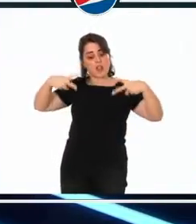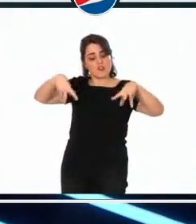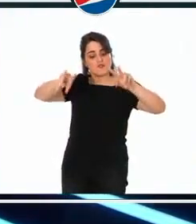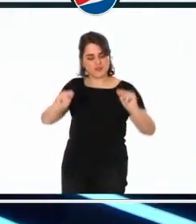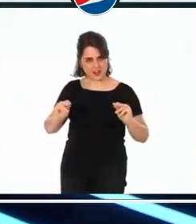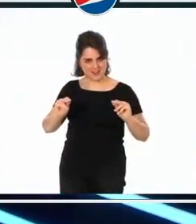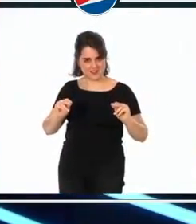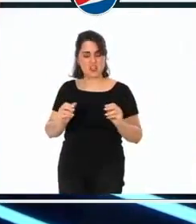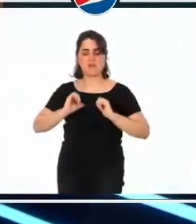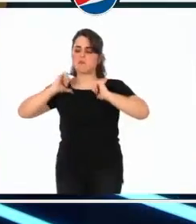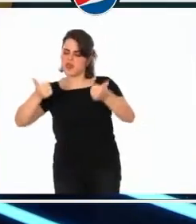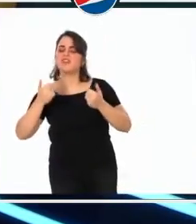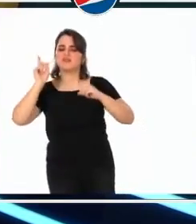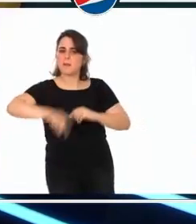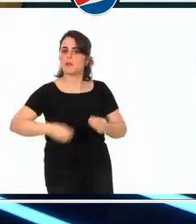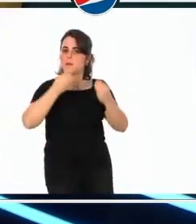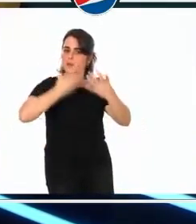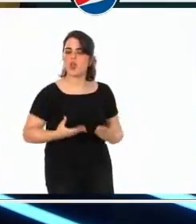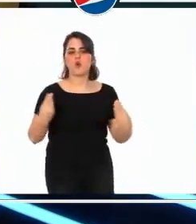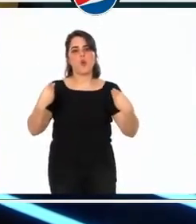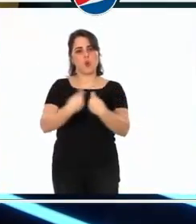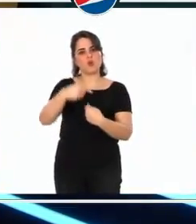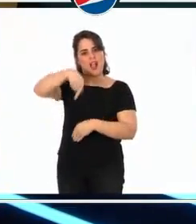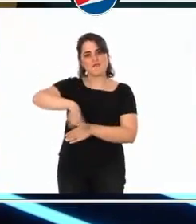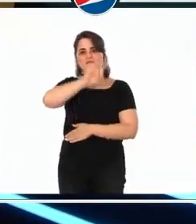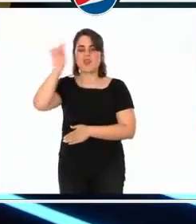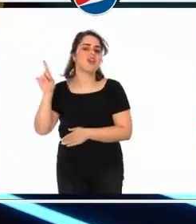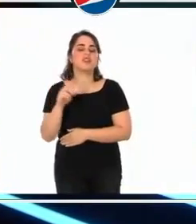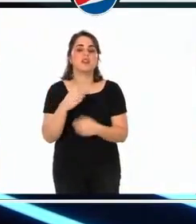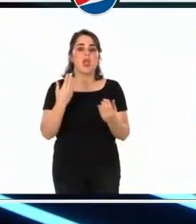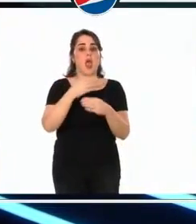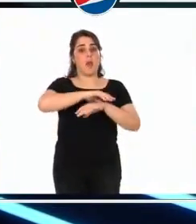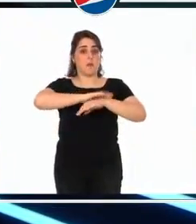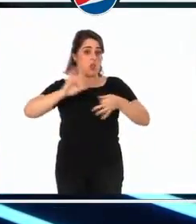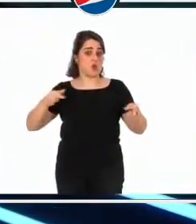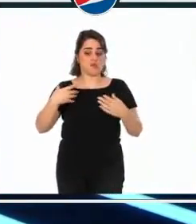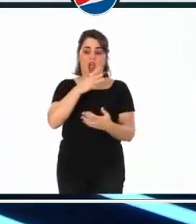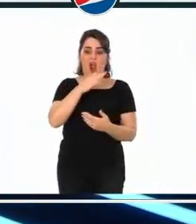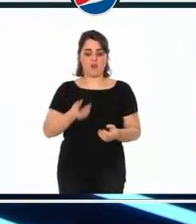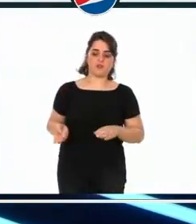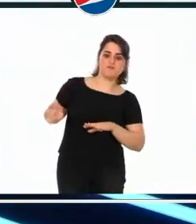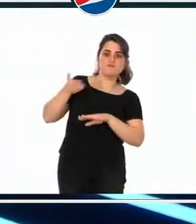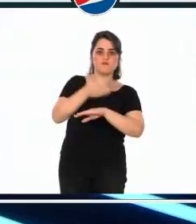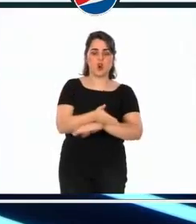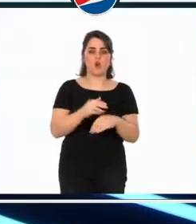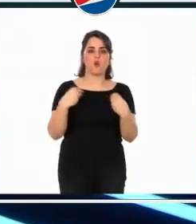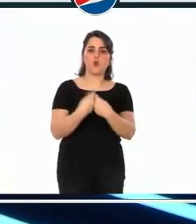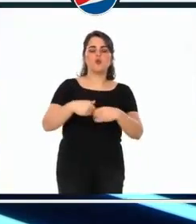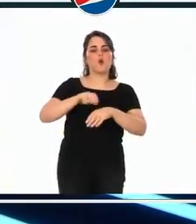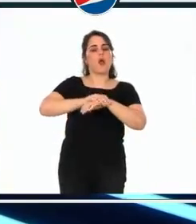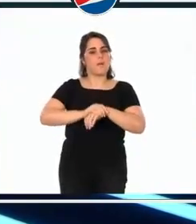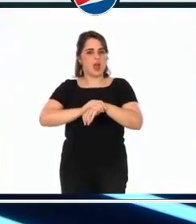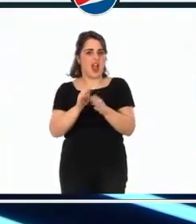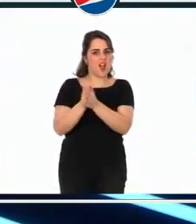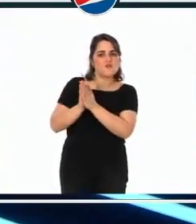importante empezarlo bien otra vez aquí desde Madrid. Así que, amigos, me voy a ir a la mesa donde están Necro, Ander y Cristinini y vamos a